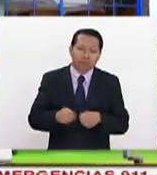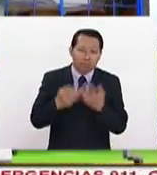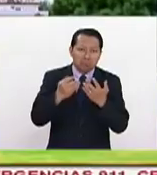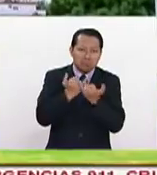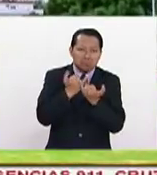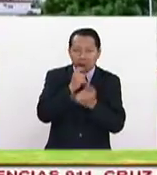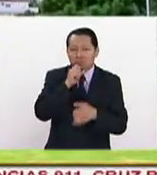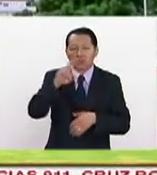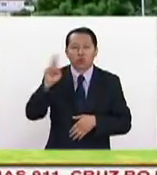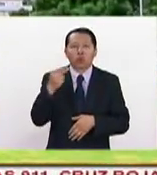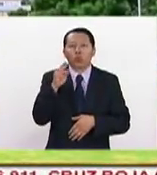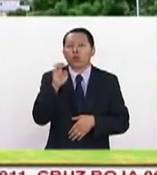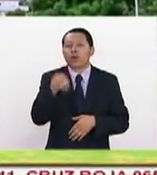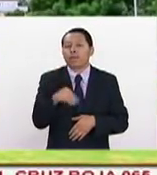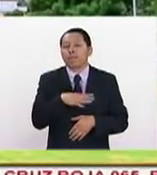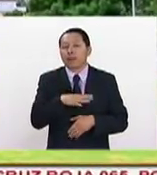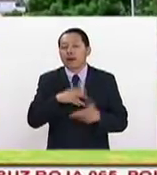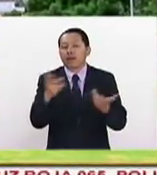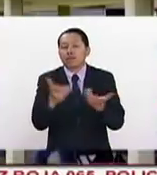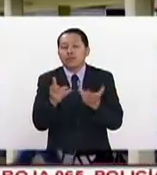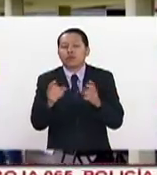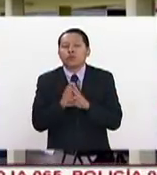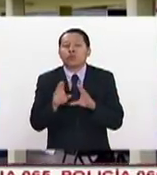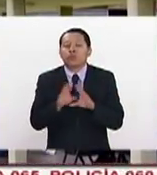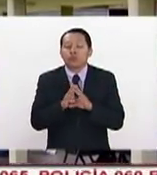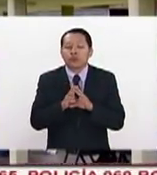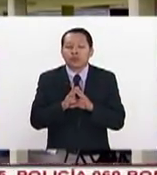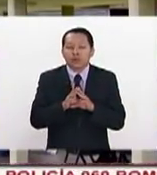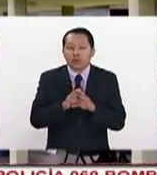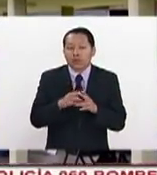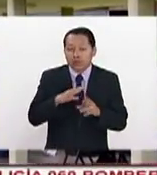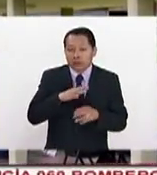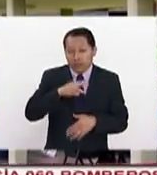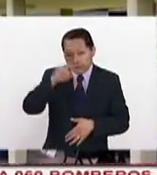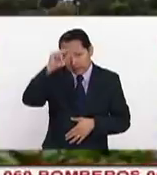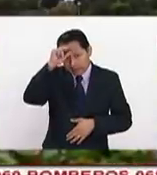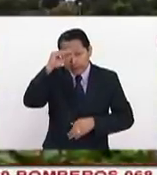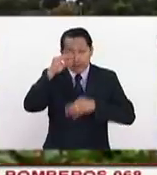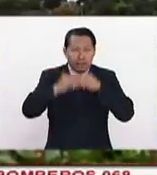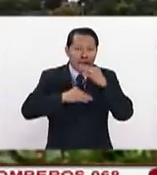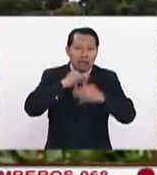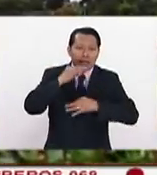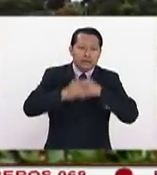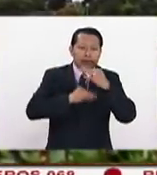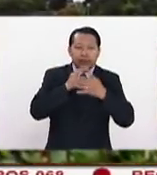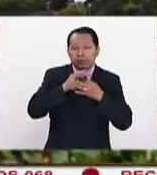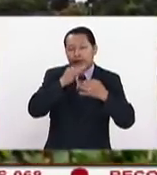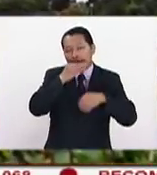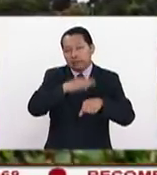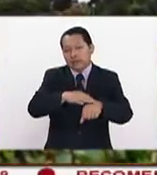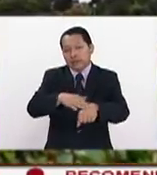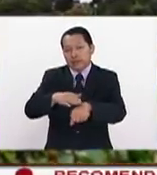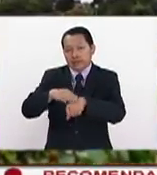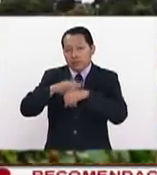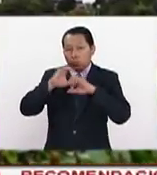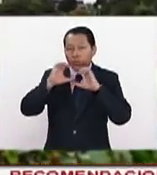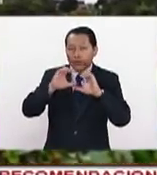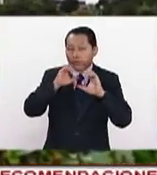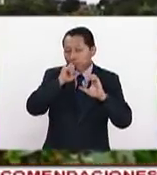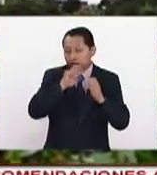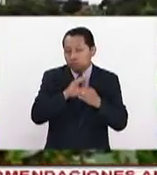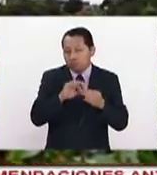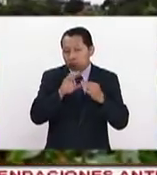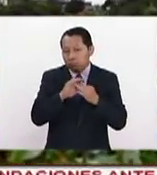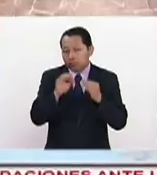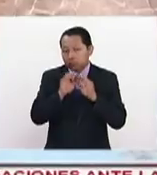que la UNAM ha hecho una interesante e inteligente campaña de concientización, que creo que es lo que le